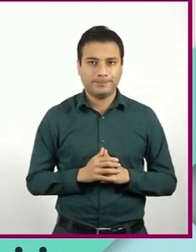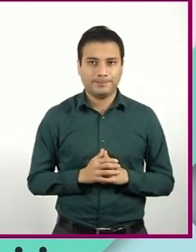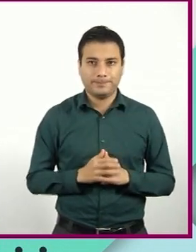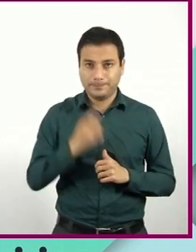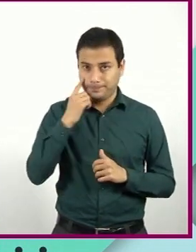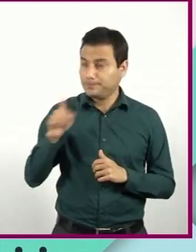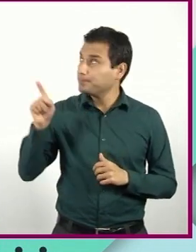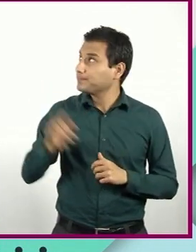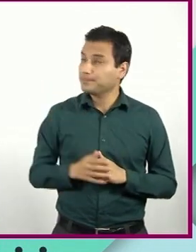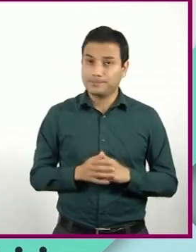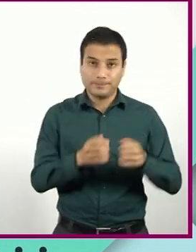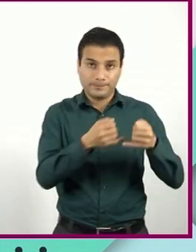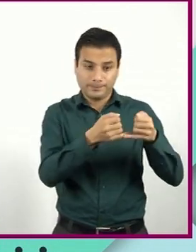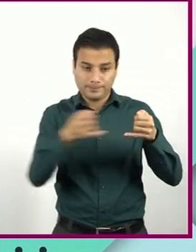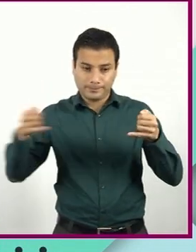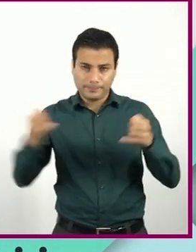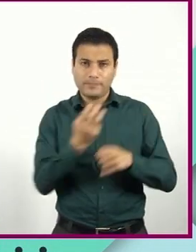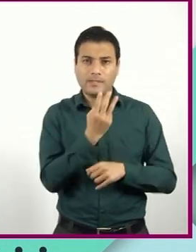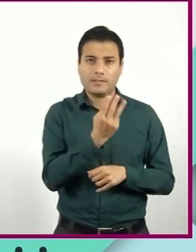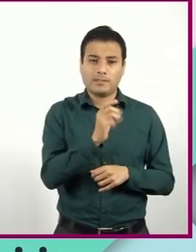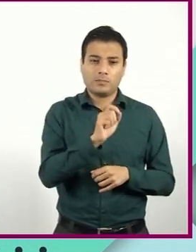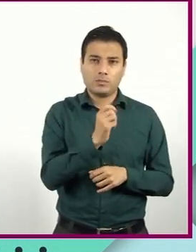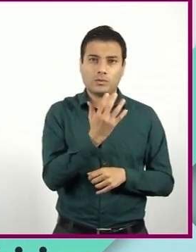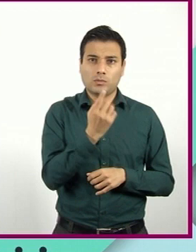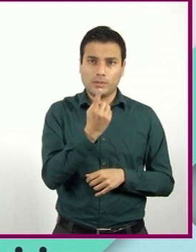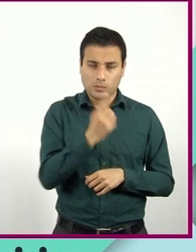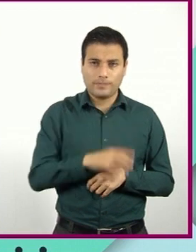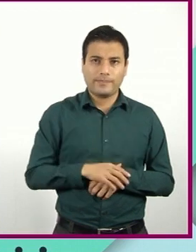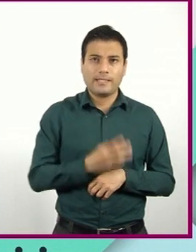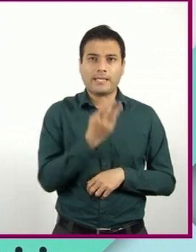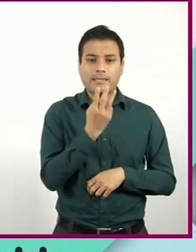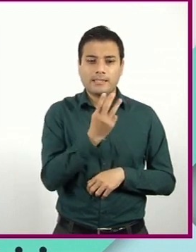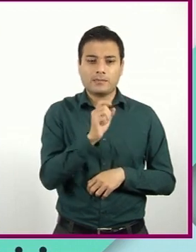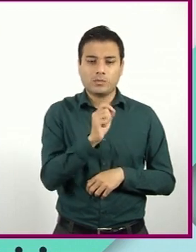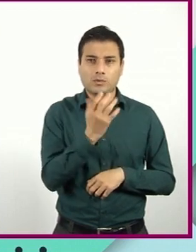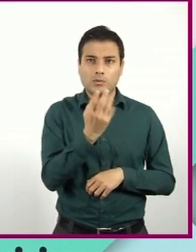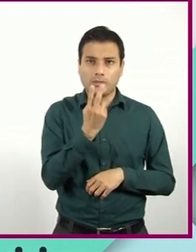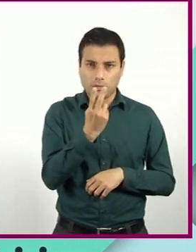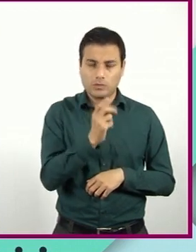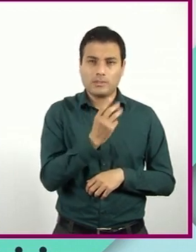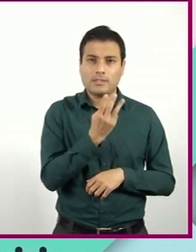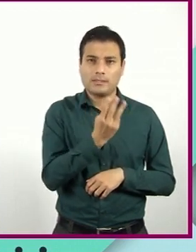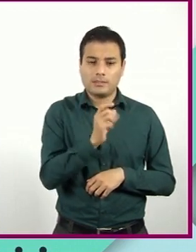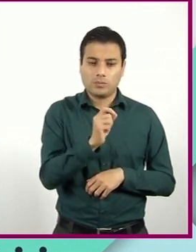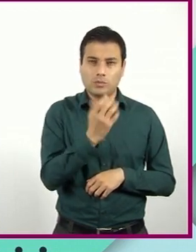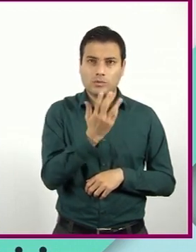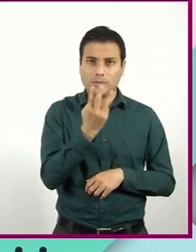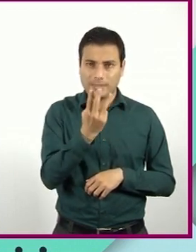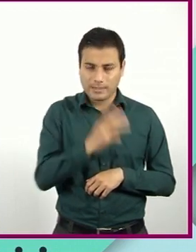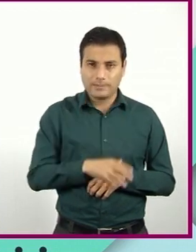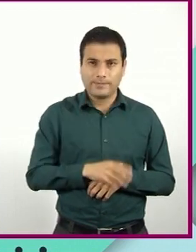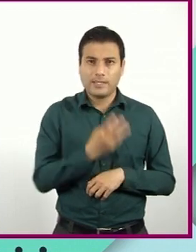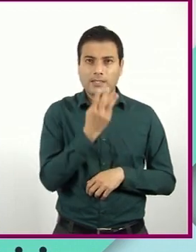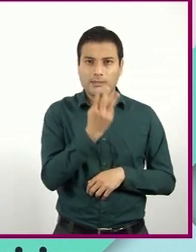Así obtenemos 3.51, 3.52,